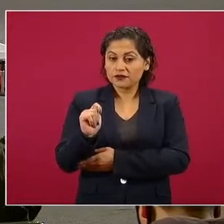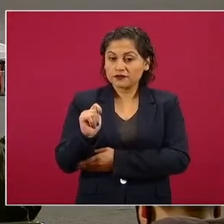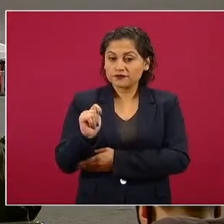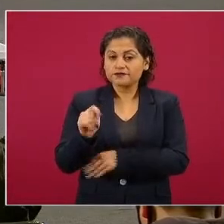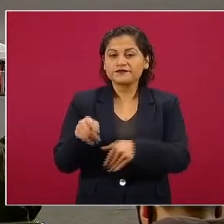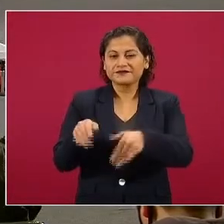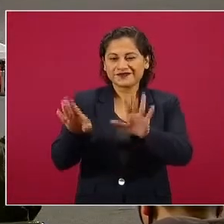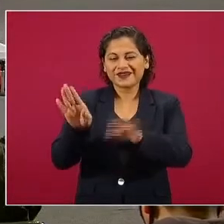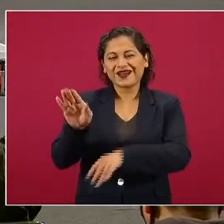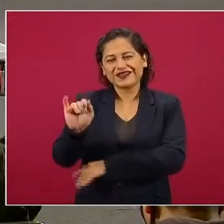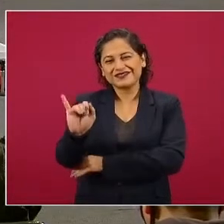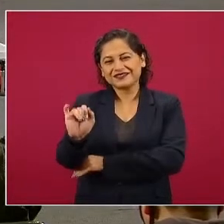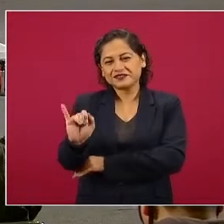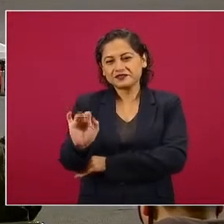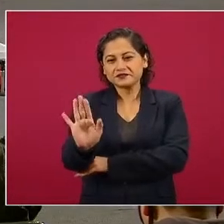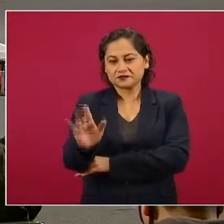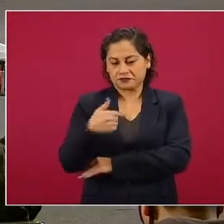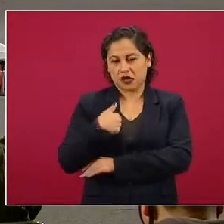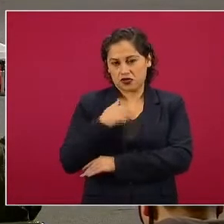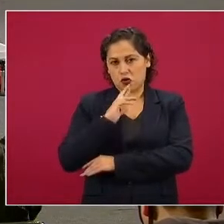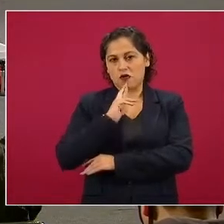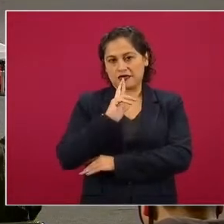Ah, sí, pero yo voy a la respuesta.